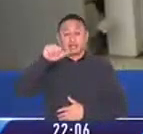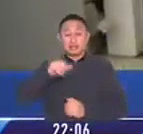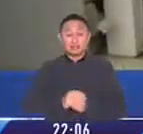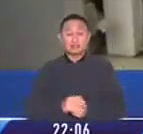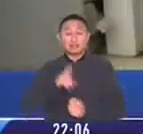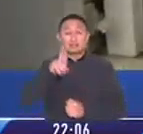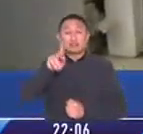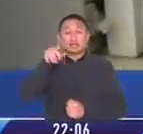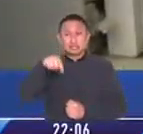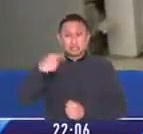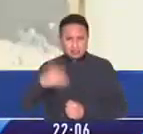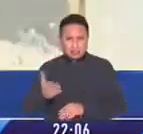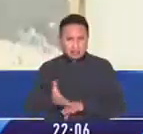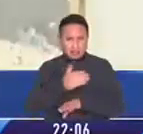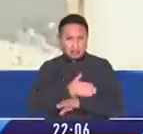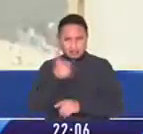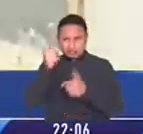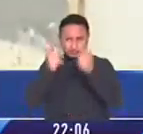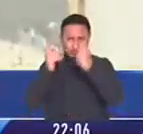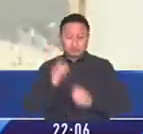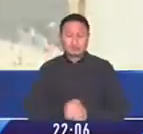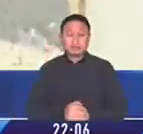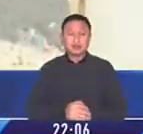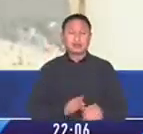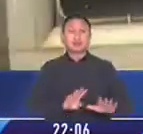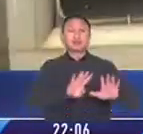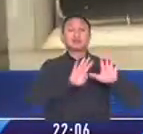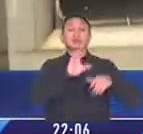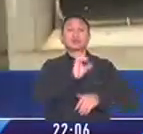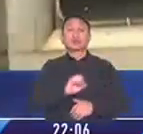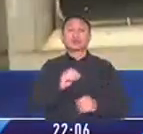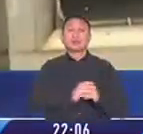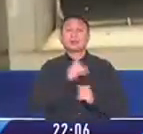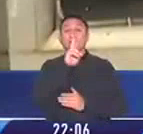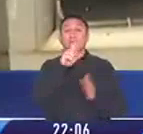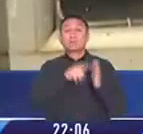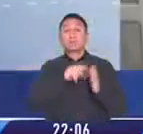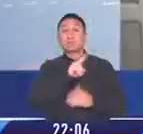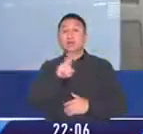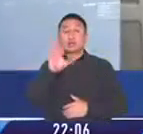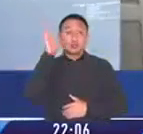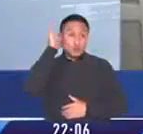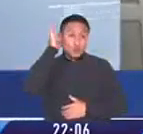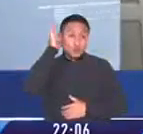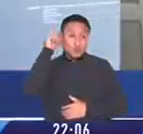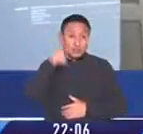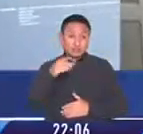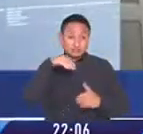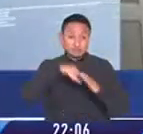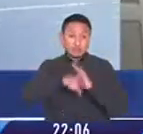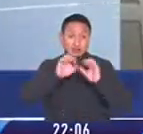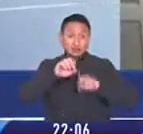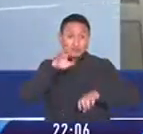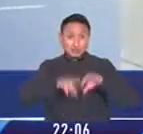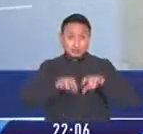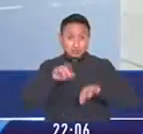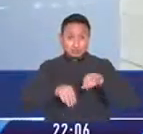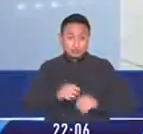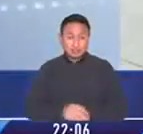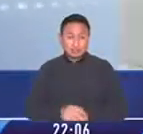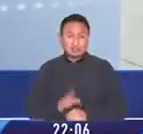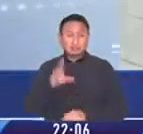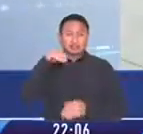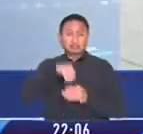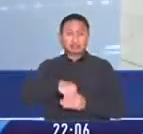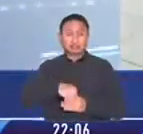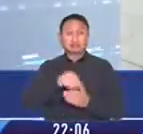sido blanco de ataques. El 9 de octubre del 2022, una mujer policía murió acribillada mientras cumplía con su turno en el retén de